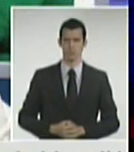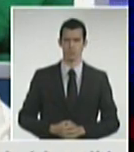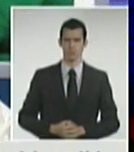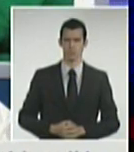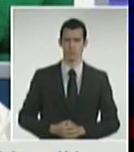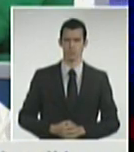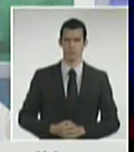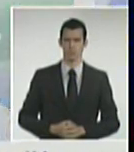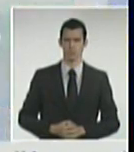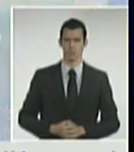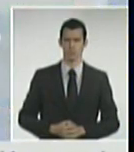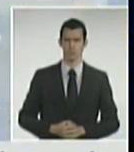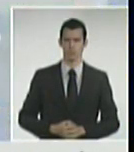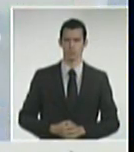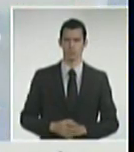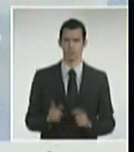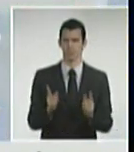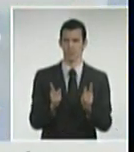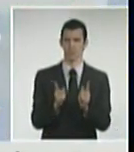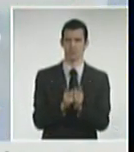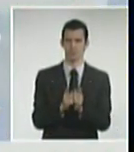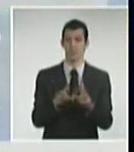los